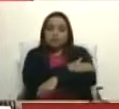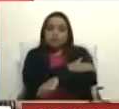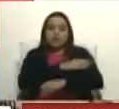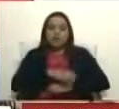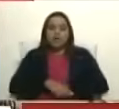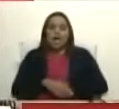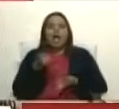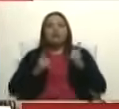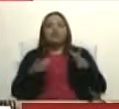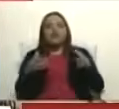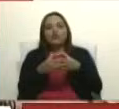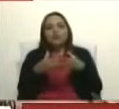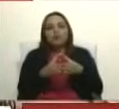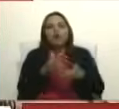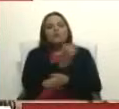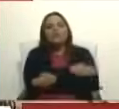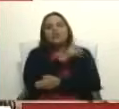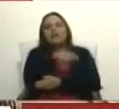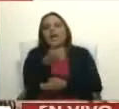desaparecidos.